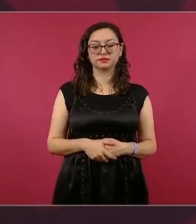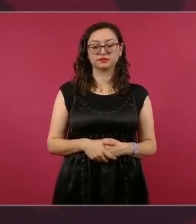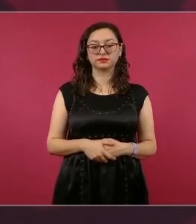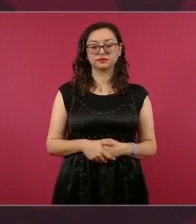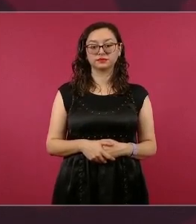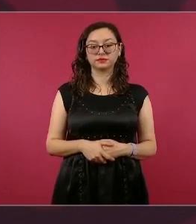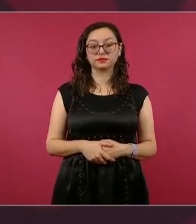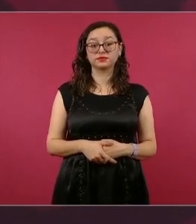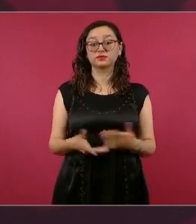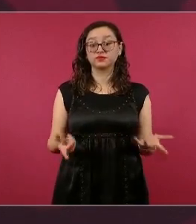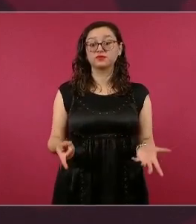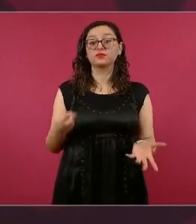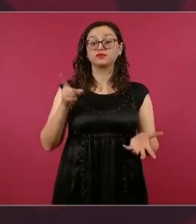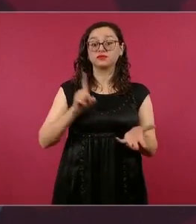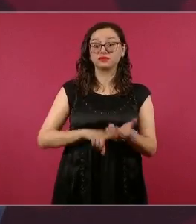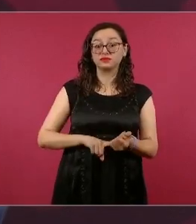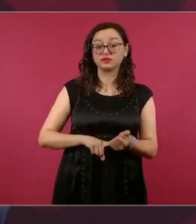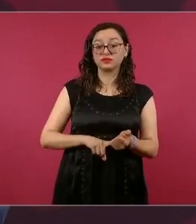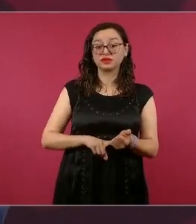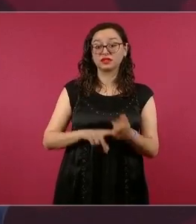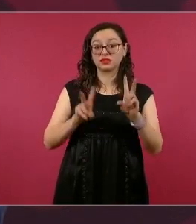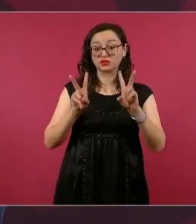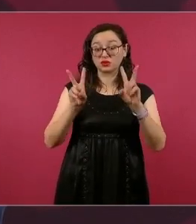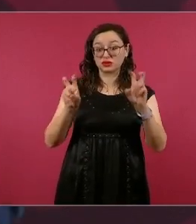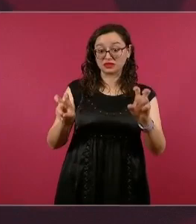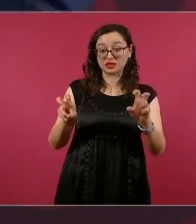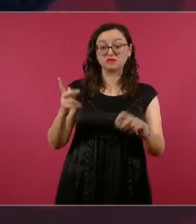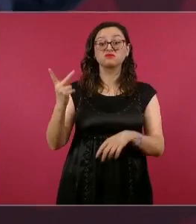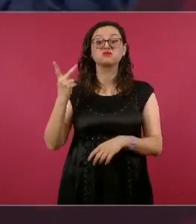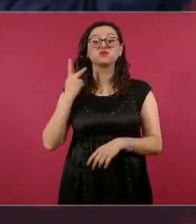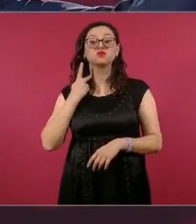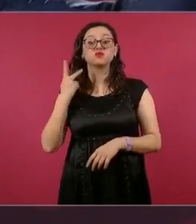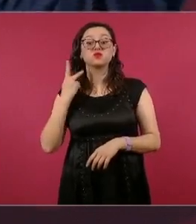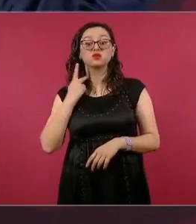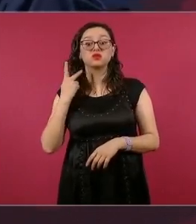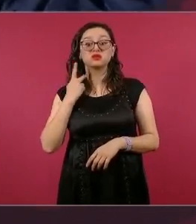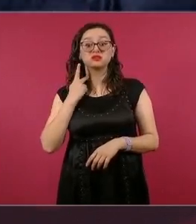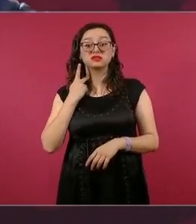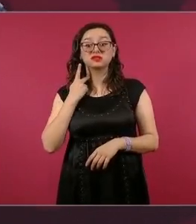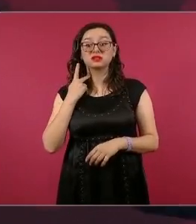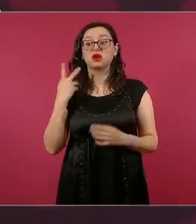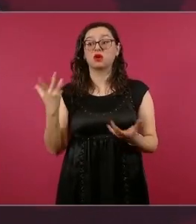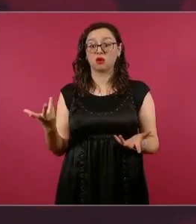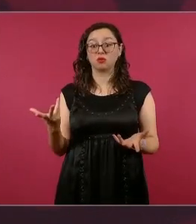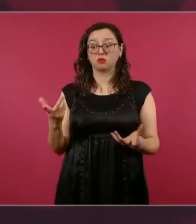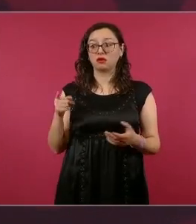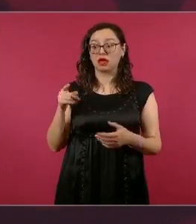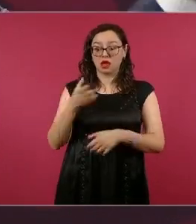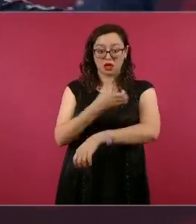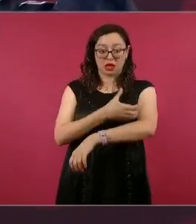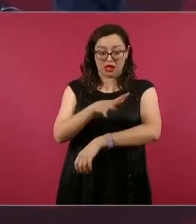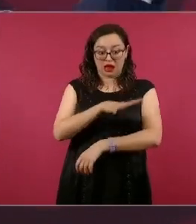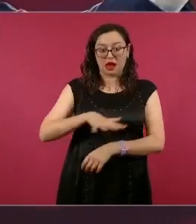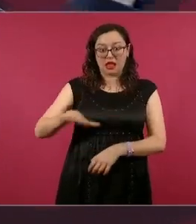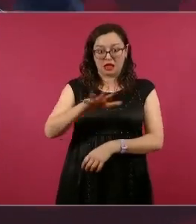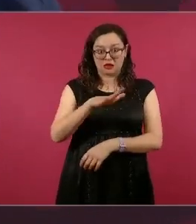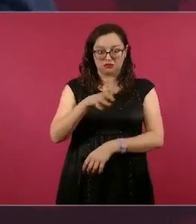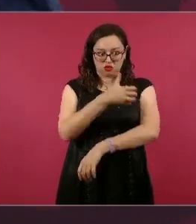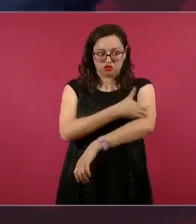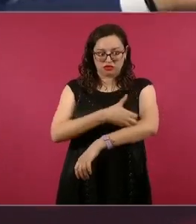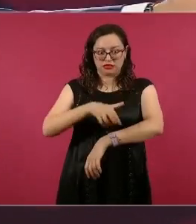de asuntos políticos, la coordinadora del área, porque es